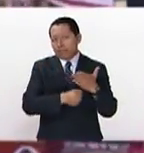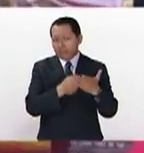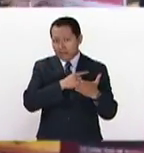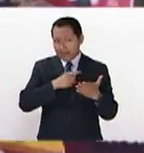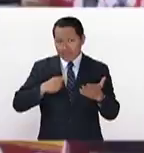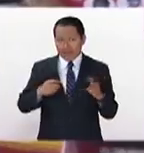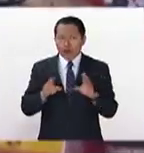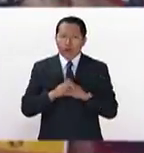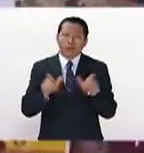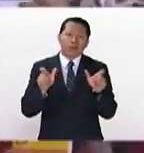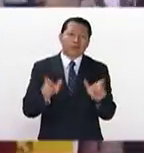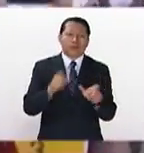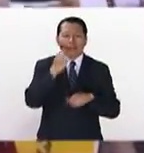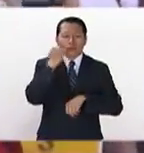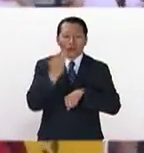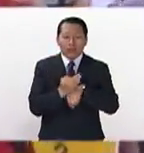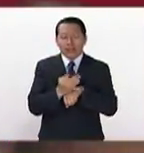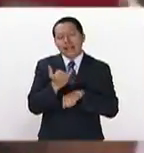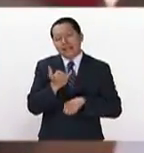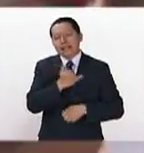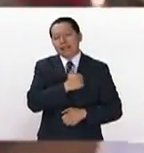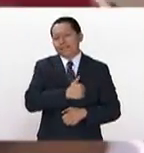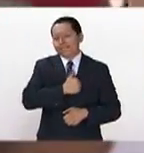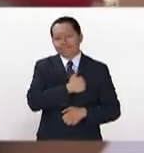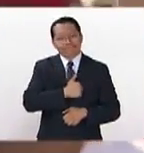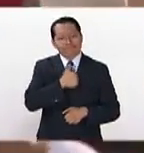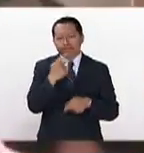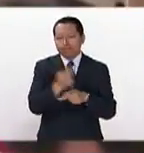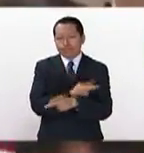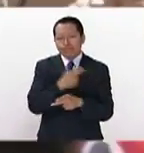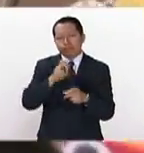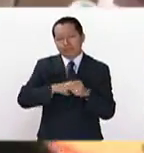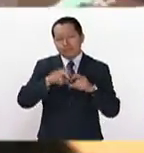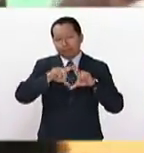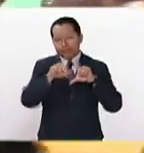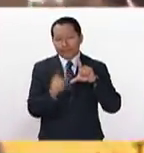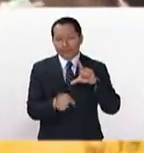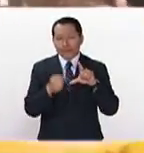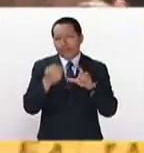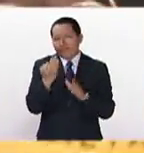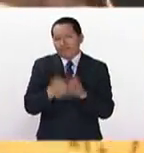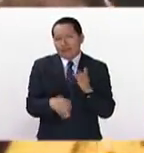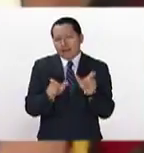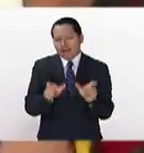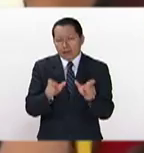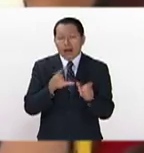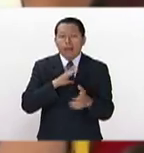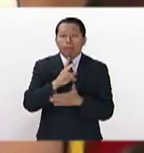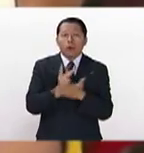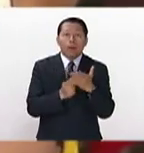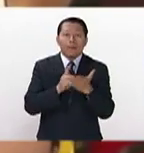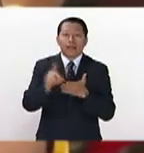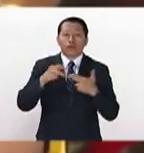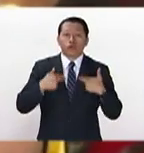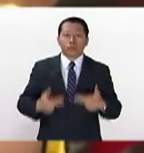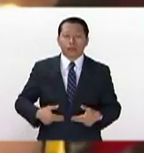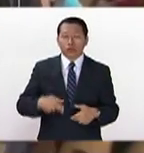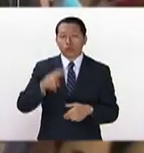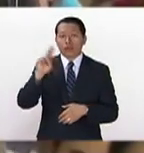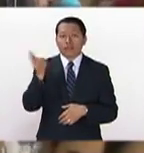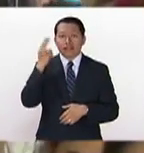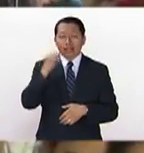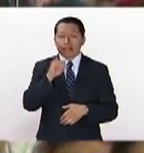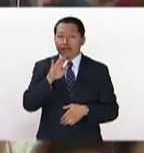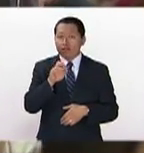que garanticen la seguridad de los estudiantes y lamentó la situación que se vive en el país de inseguridad. A través de su programa de derechos humanos, la